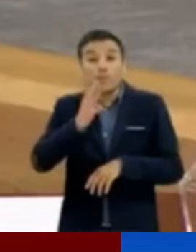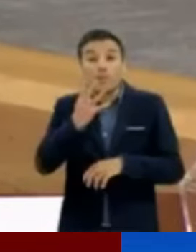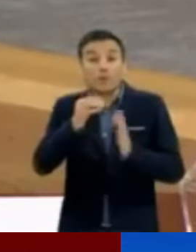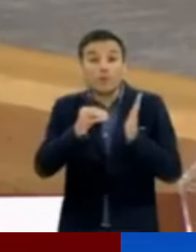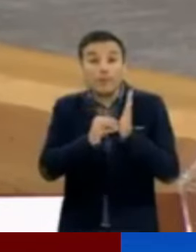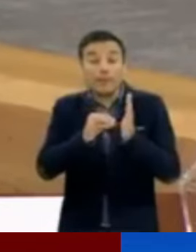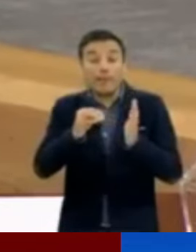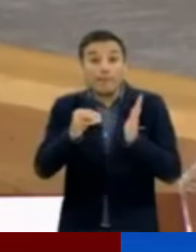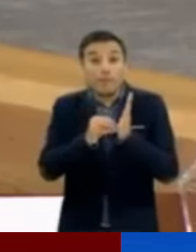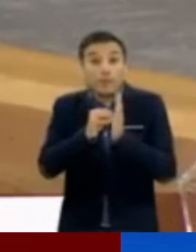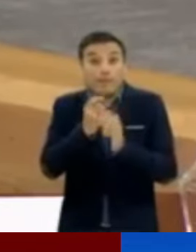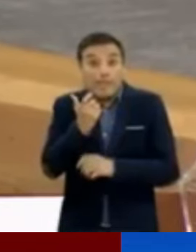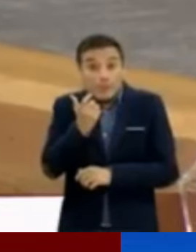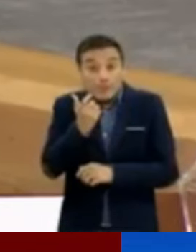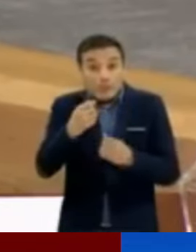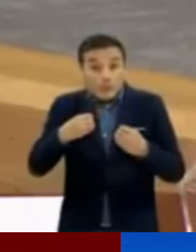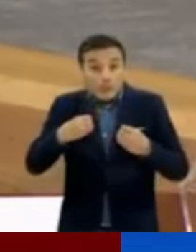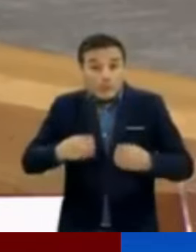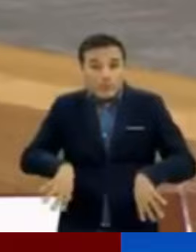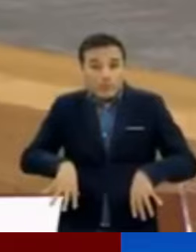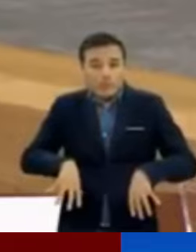554,000 millones de pesos,